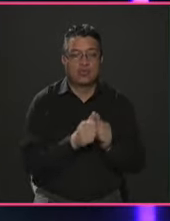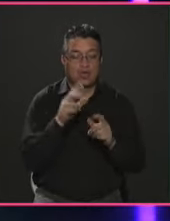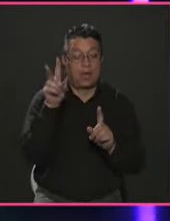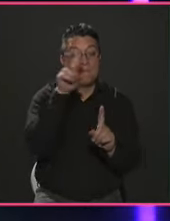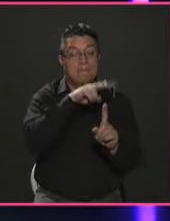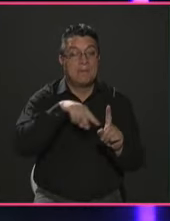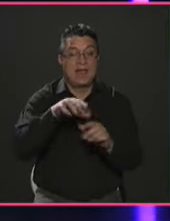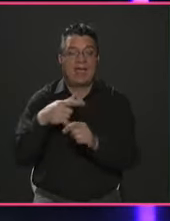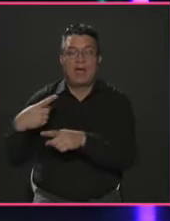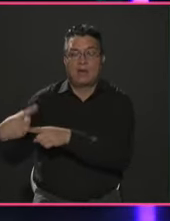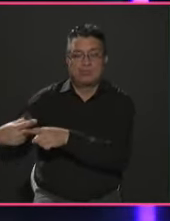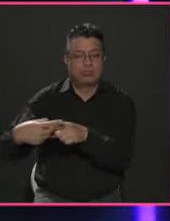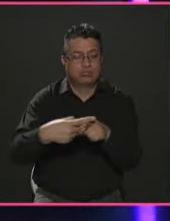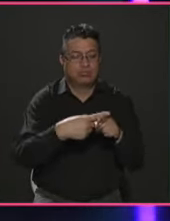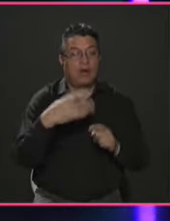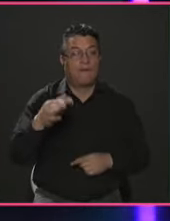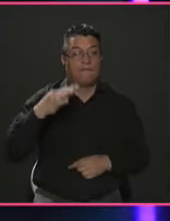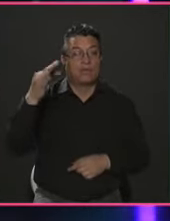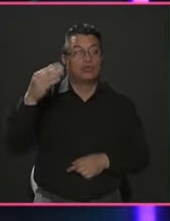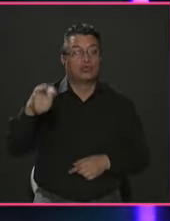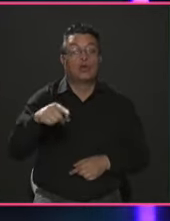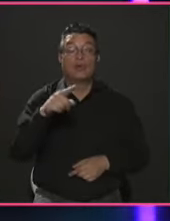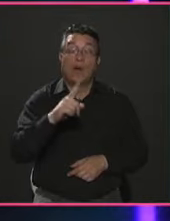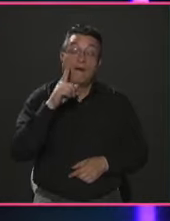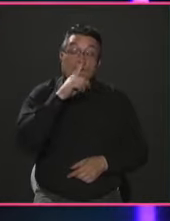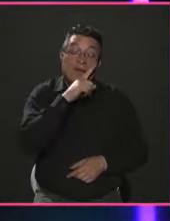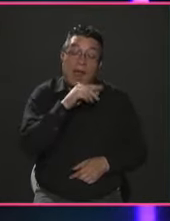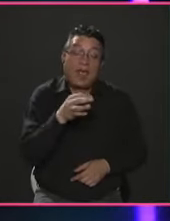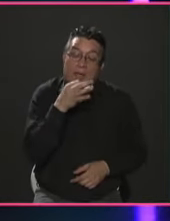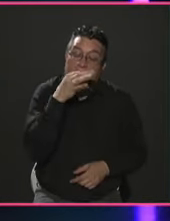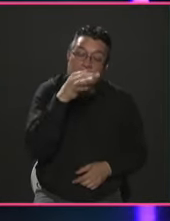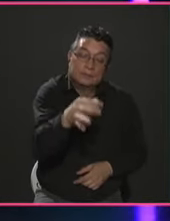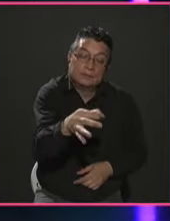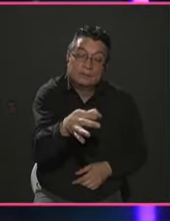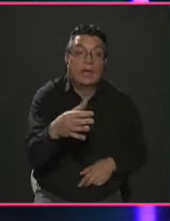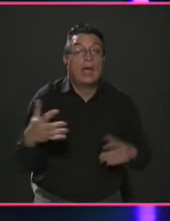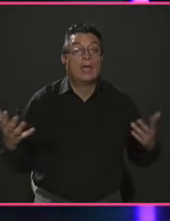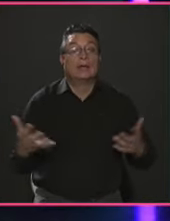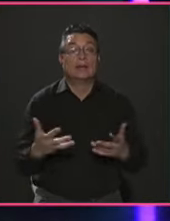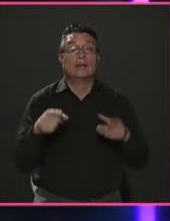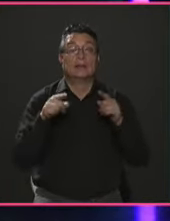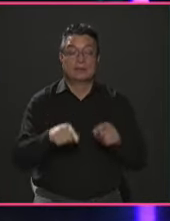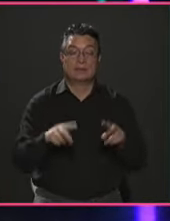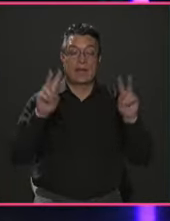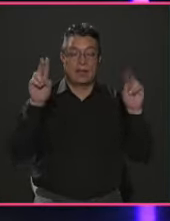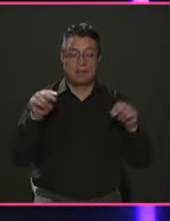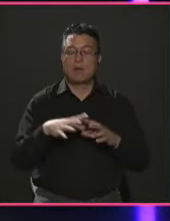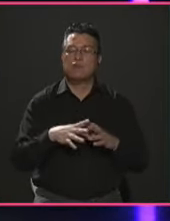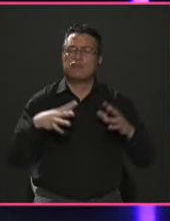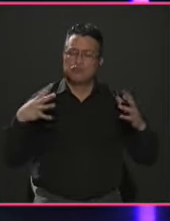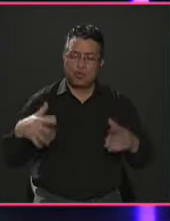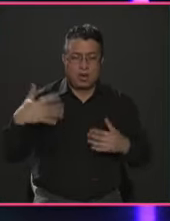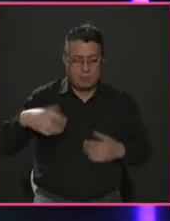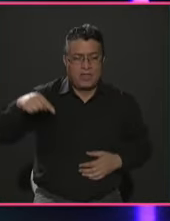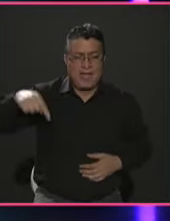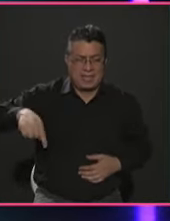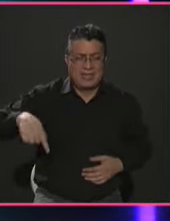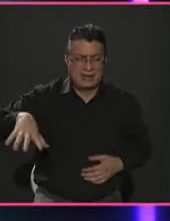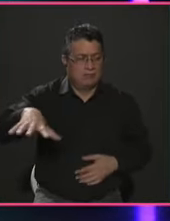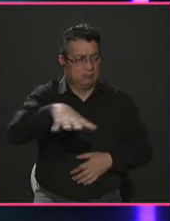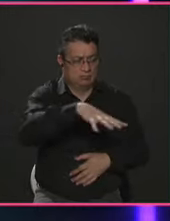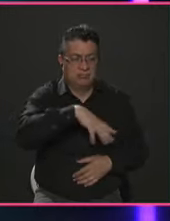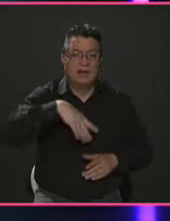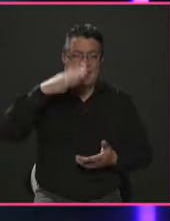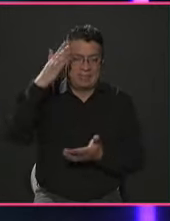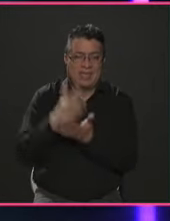colectivas respecto del futuro termino simplemente señalando que este es un tremendo espacio un espacio que tenemos que